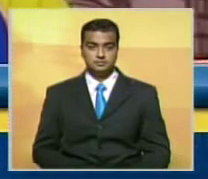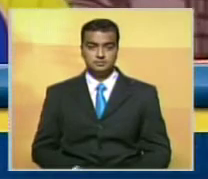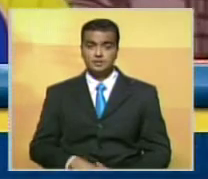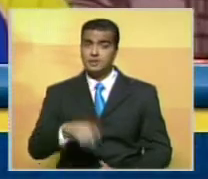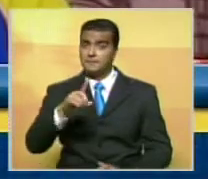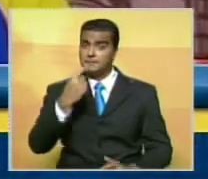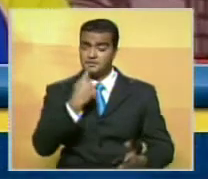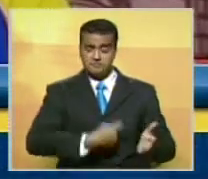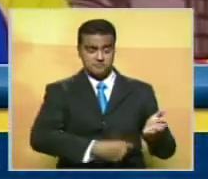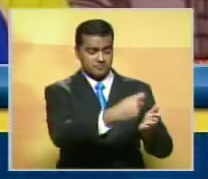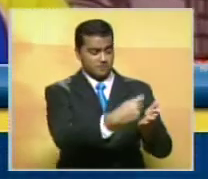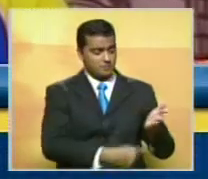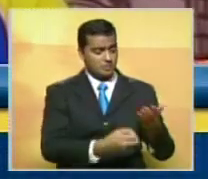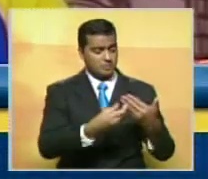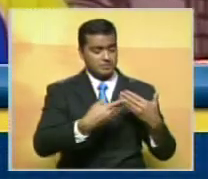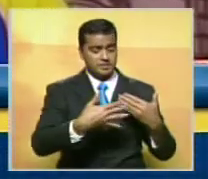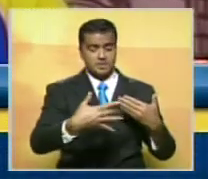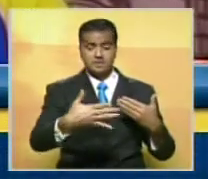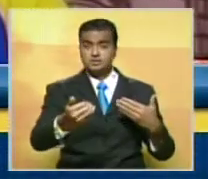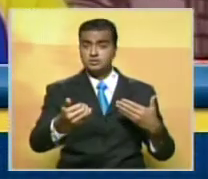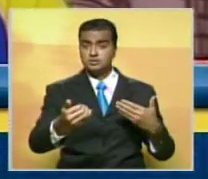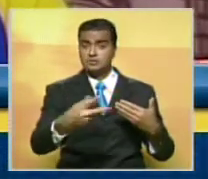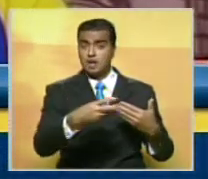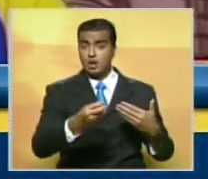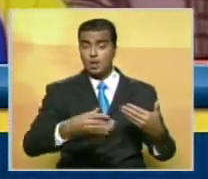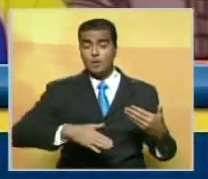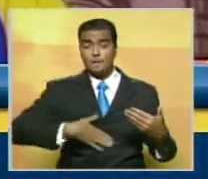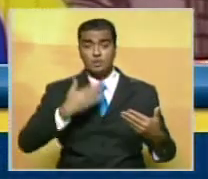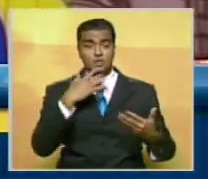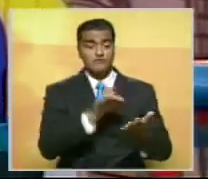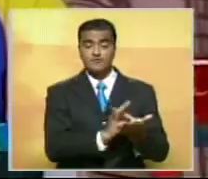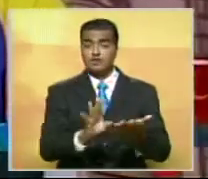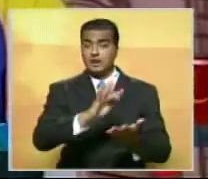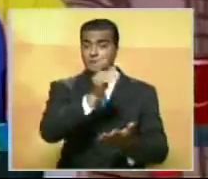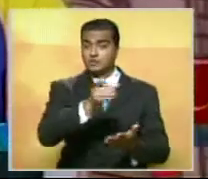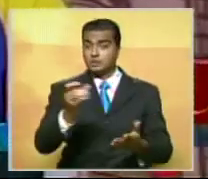también firmó el decreto de extensión de la inamovilidad laboral para el año 2014.